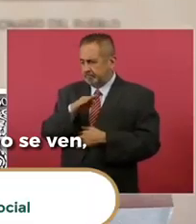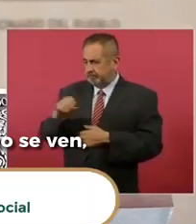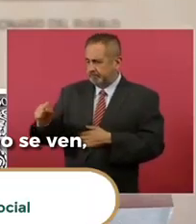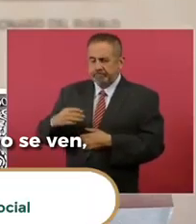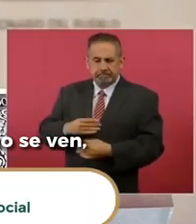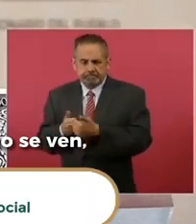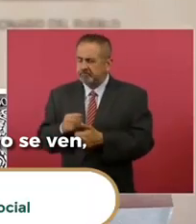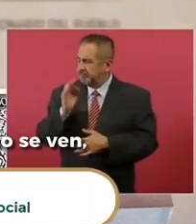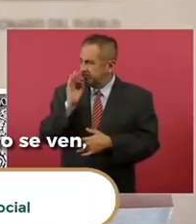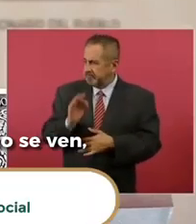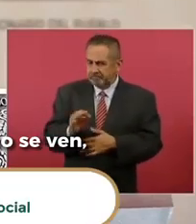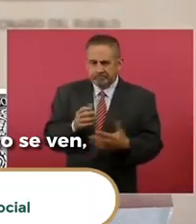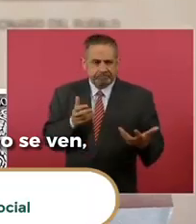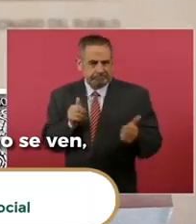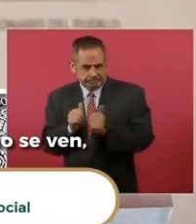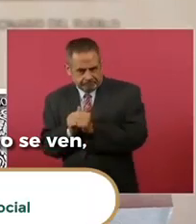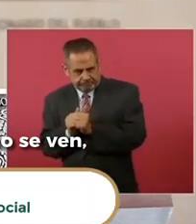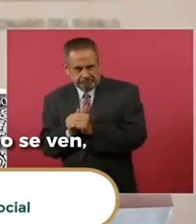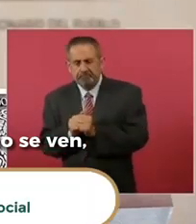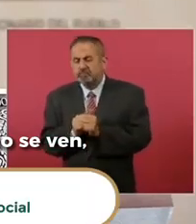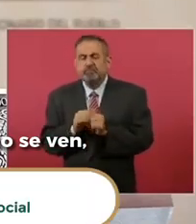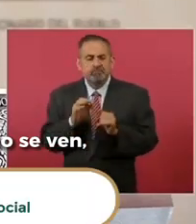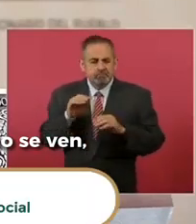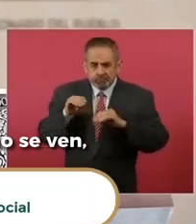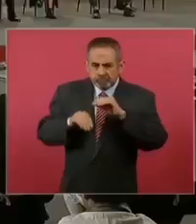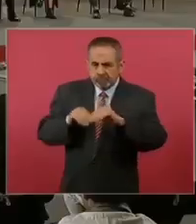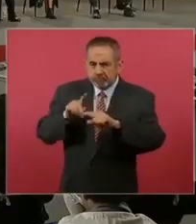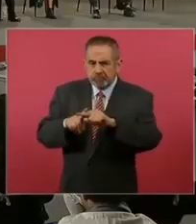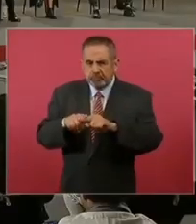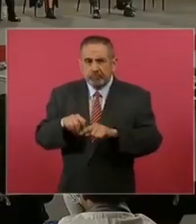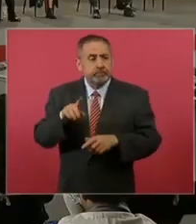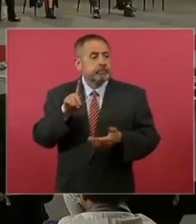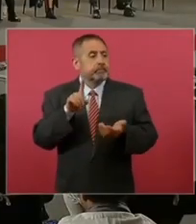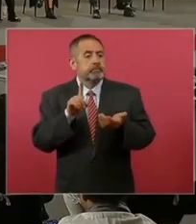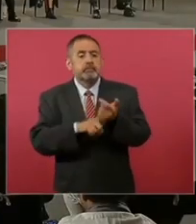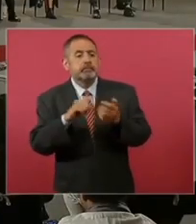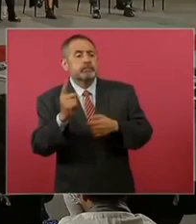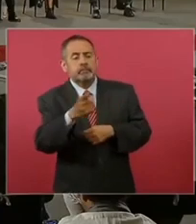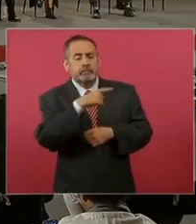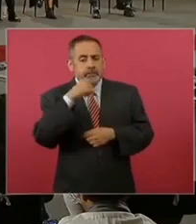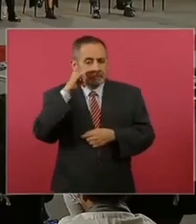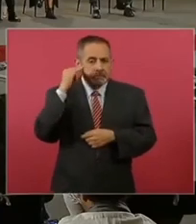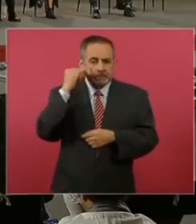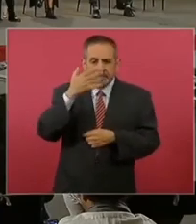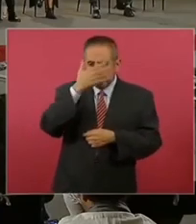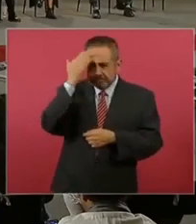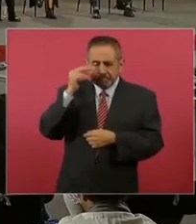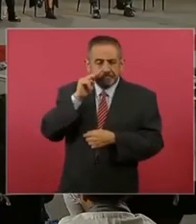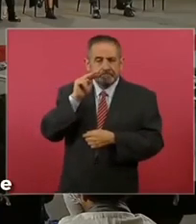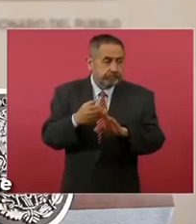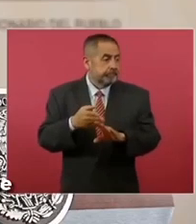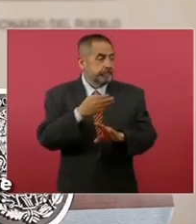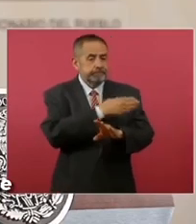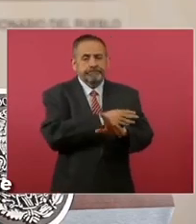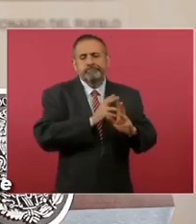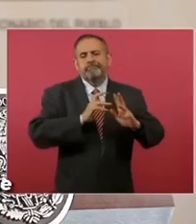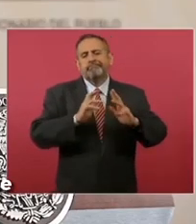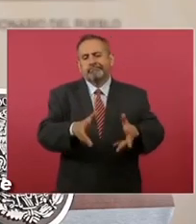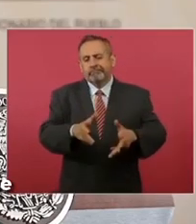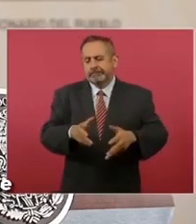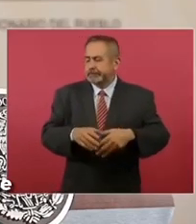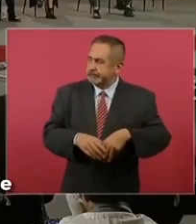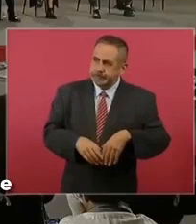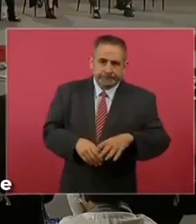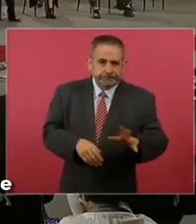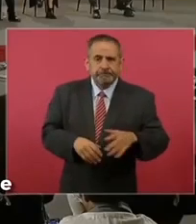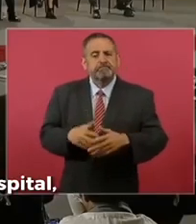Se han realizado acciones que muchas veces no se ven, no se anuncian, no se inauguran y que tienen que ver